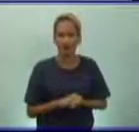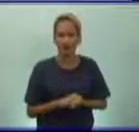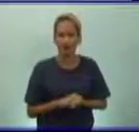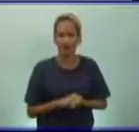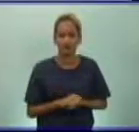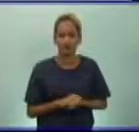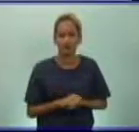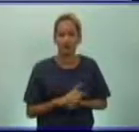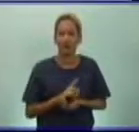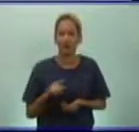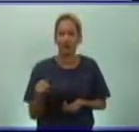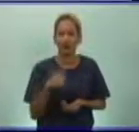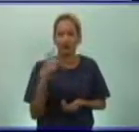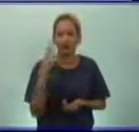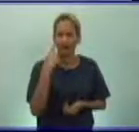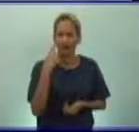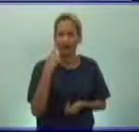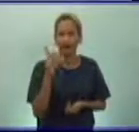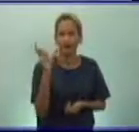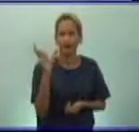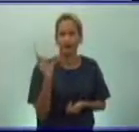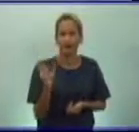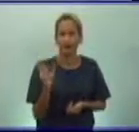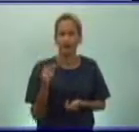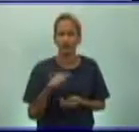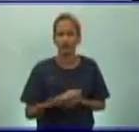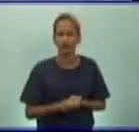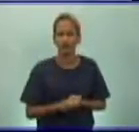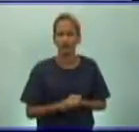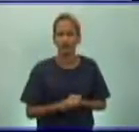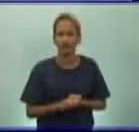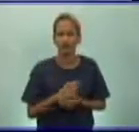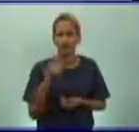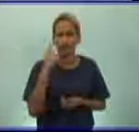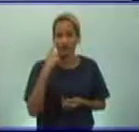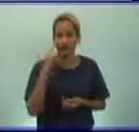¿Ya reconocieron a las palabras con diptongo? Fíjense bien.